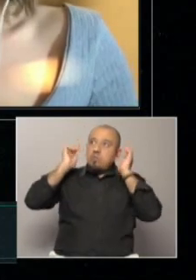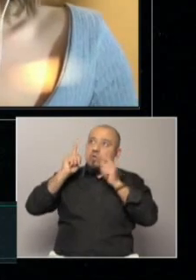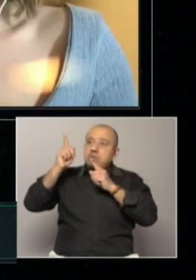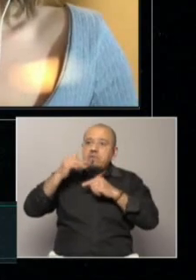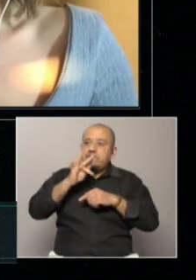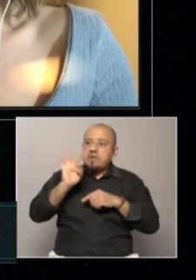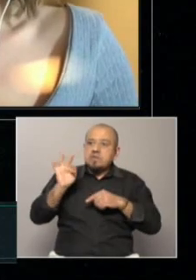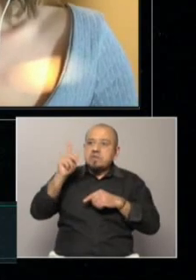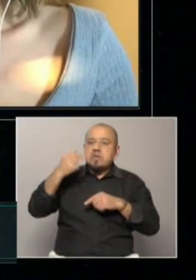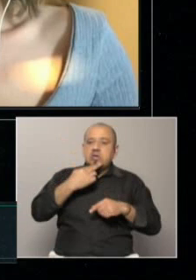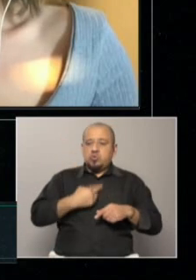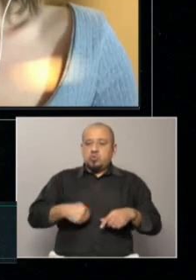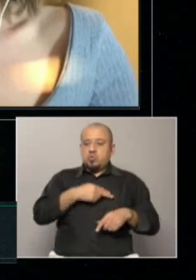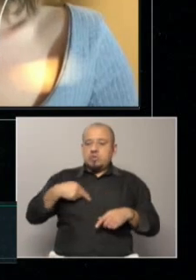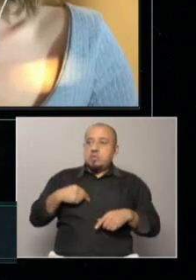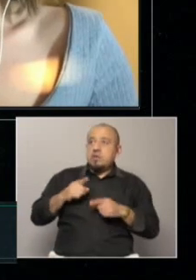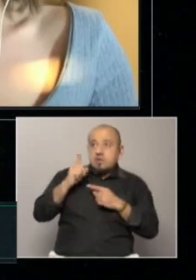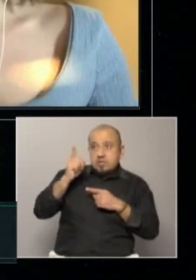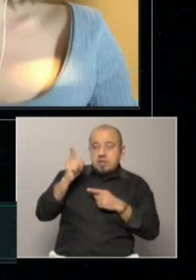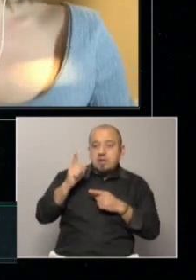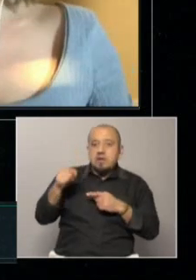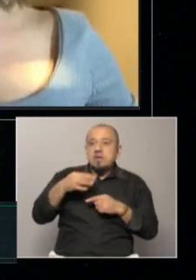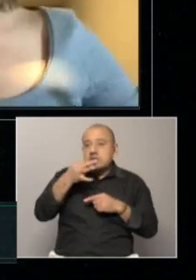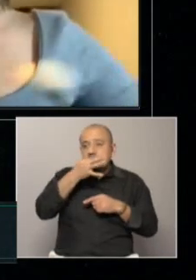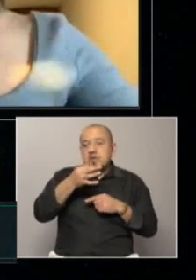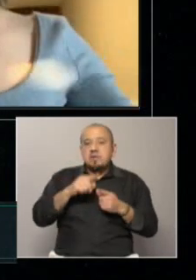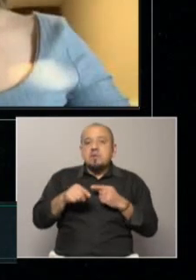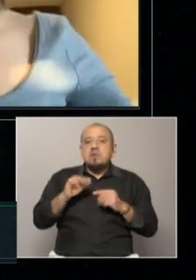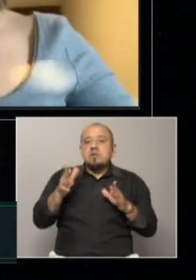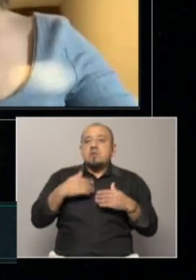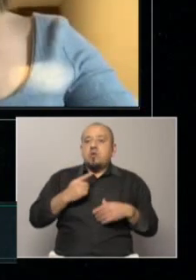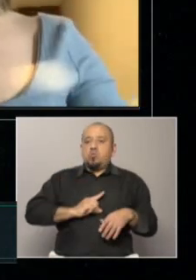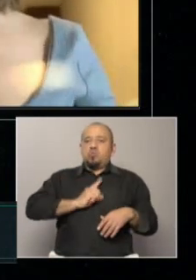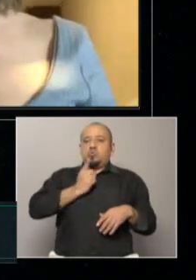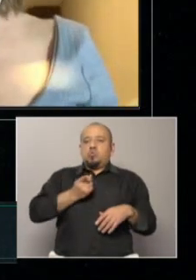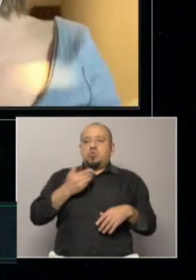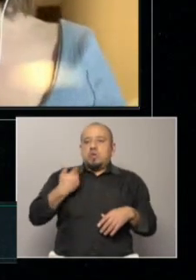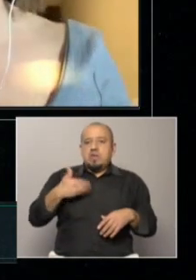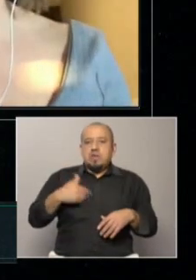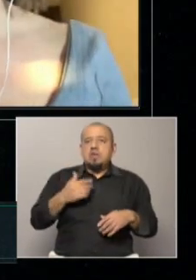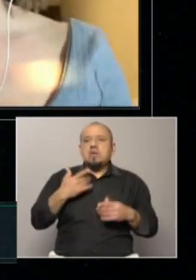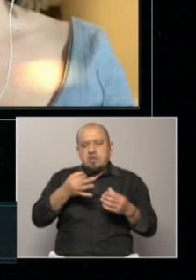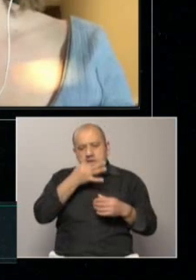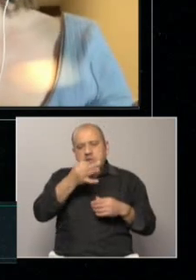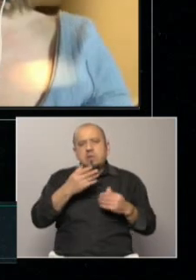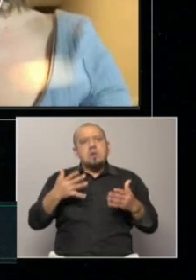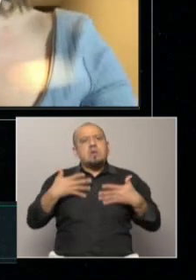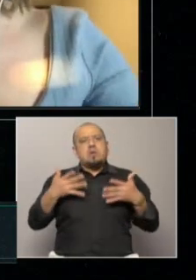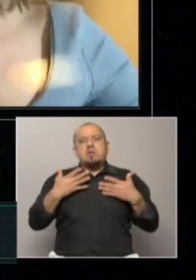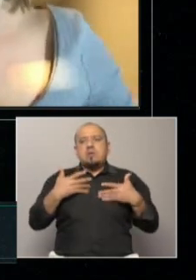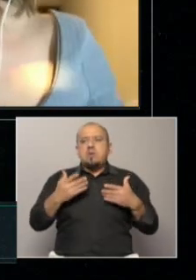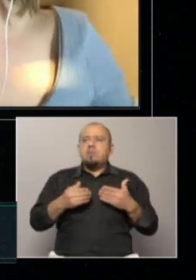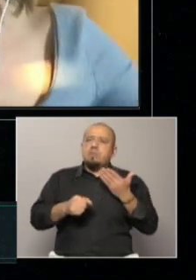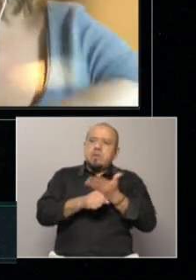después en Suiza, desde ese lugar diciendo que estaba muy orgulloso de los argentinos que se habían expresado para pedir